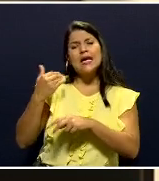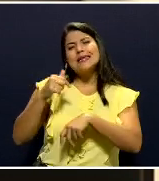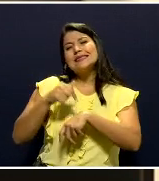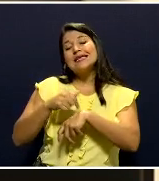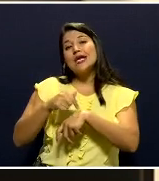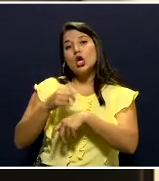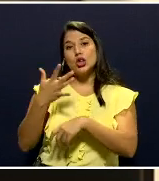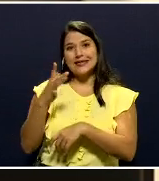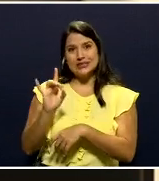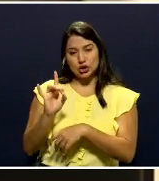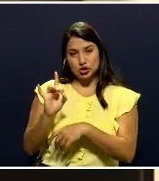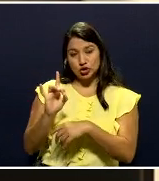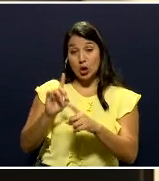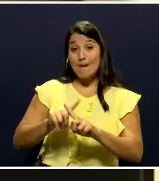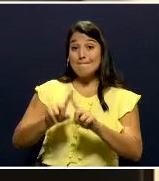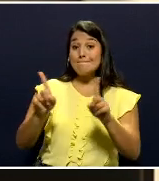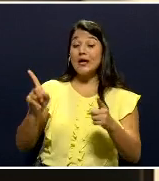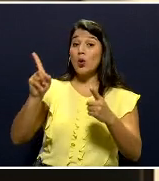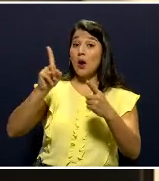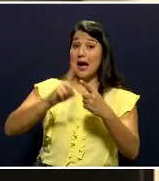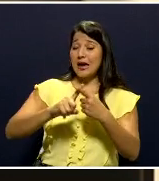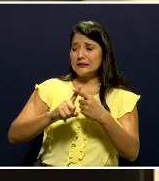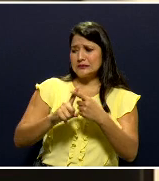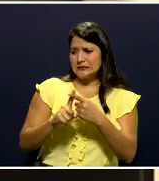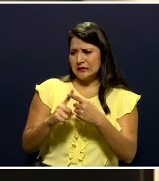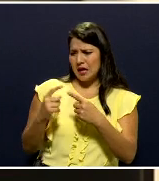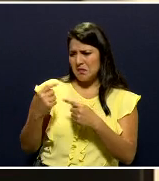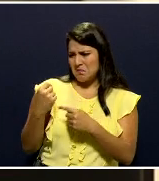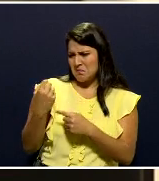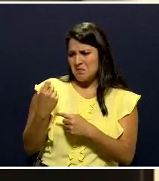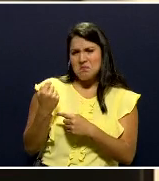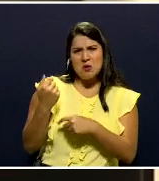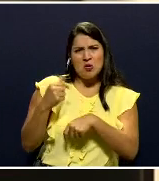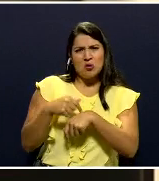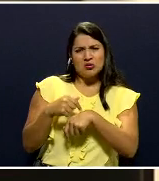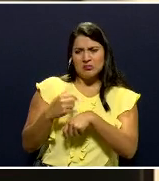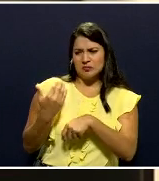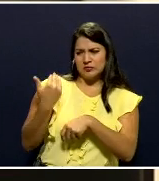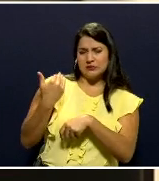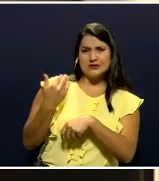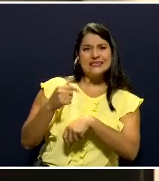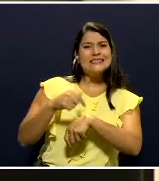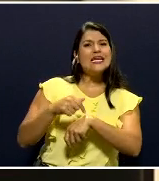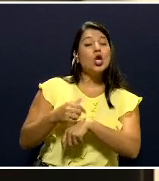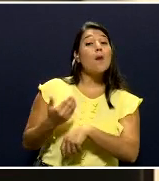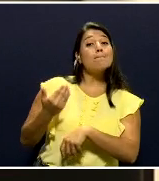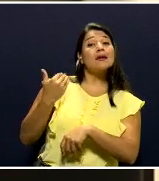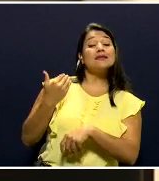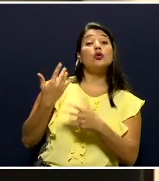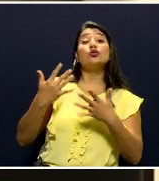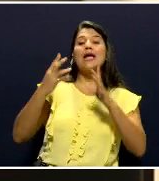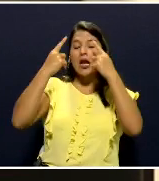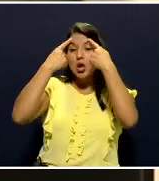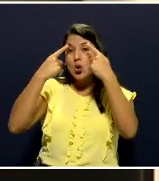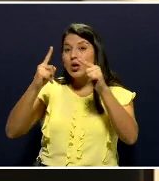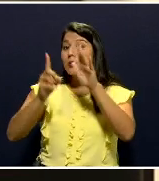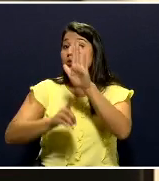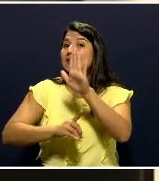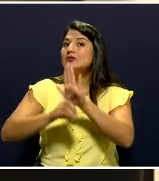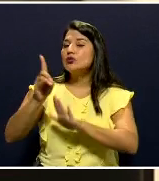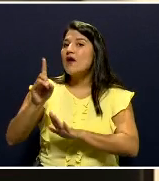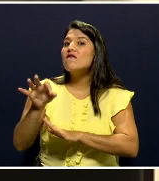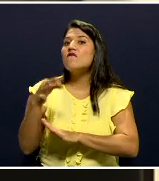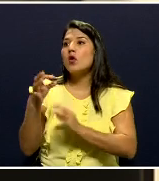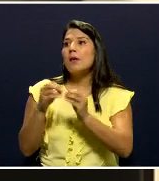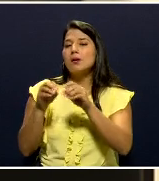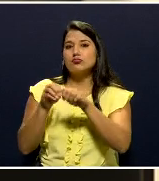XVIII, fue hasta relativamente poco, prácticamente en el siglo pasado, que se logran desarrollar de una forma